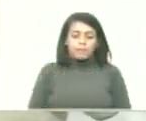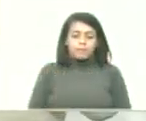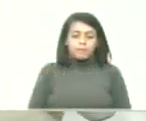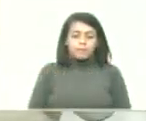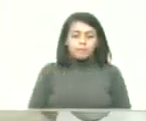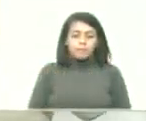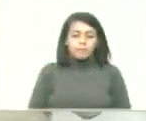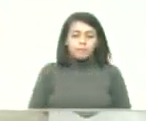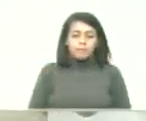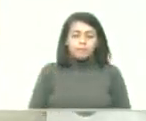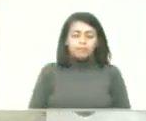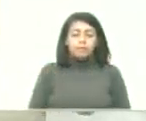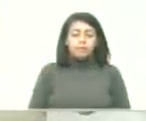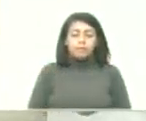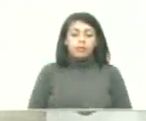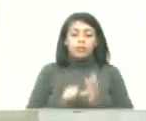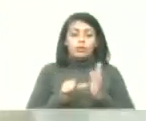Finca Chinácota.